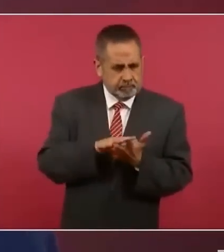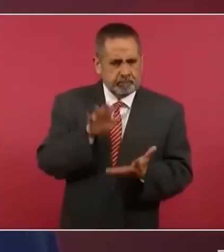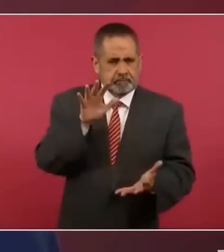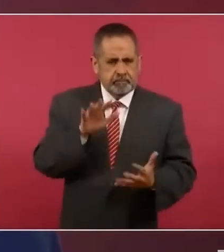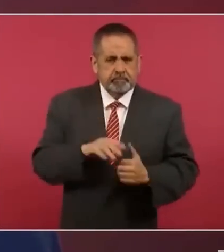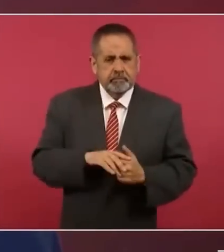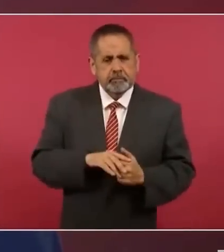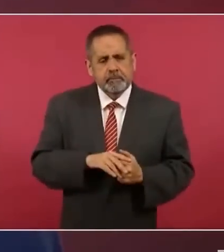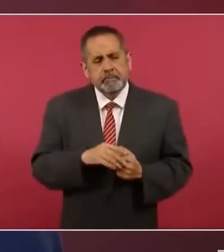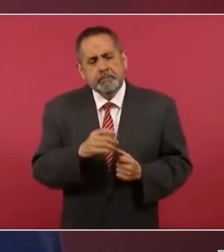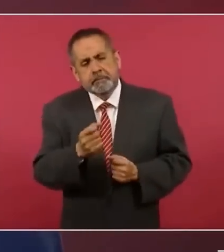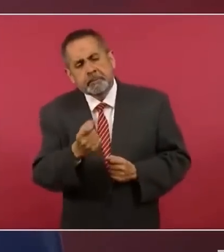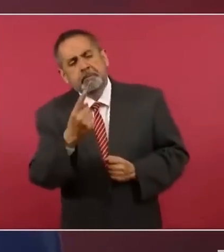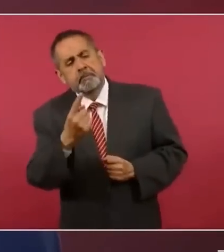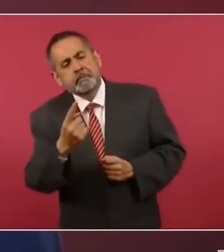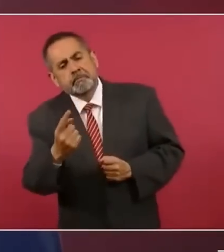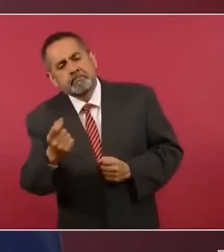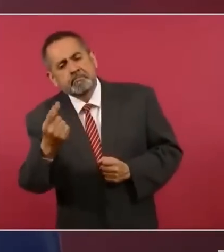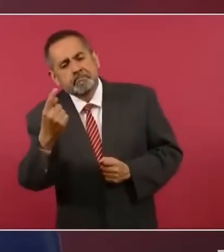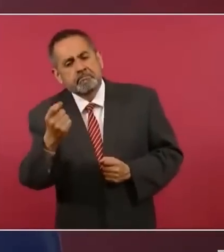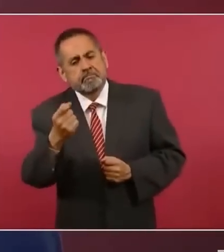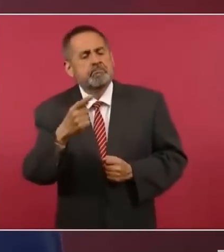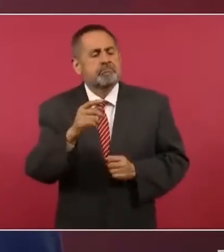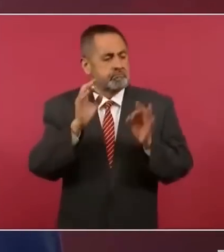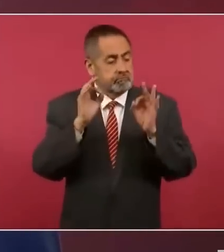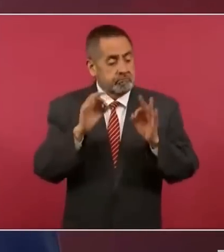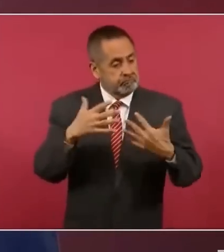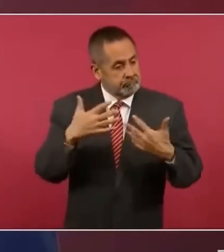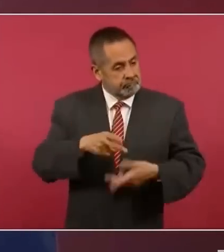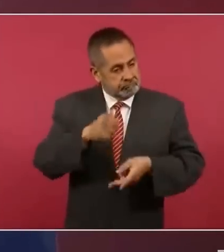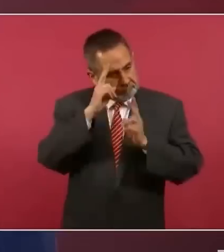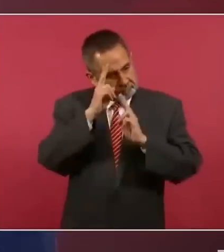hay excepciones honrosas,